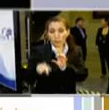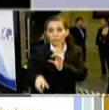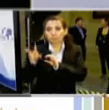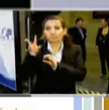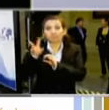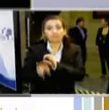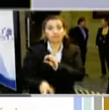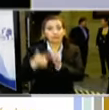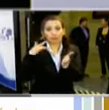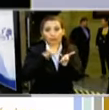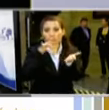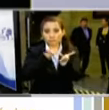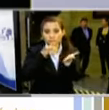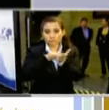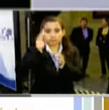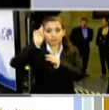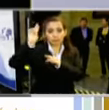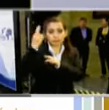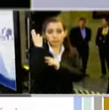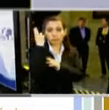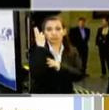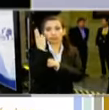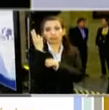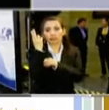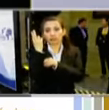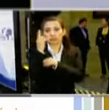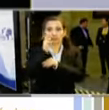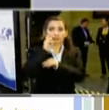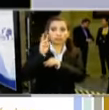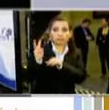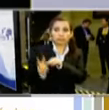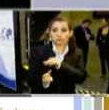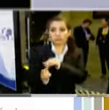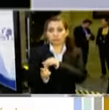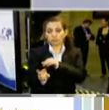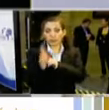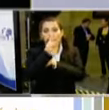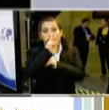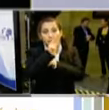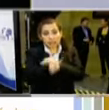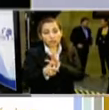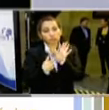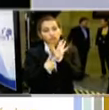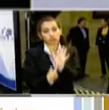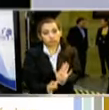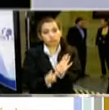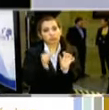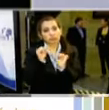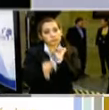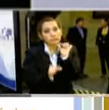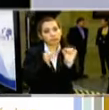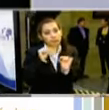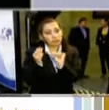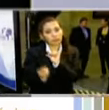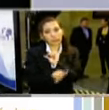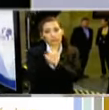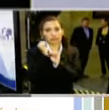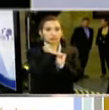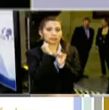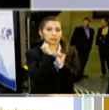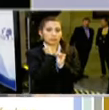Ciertamente, el apoyo de las universidades se verá mejor reflejado en la medida en que ustedes, señores